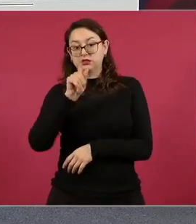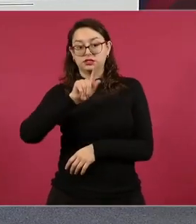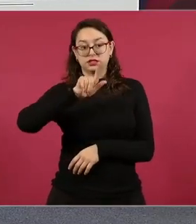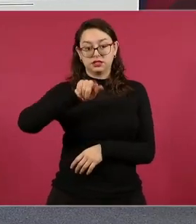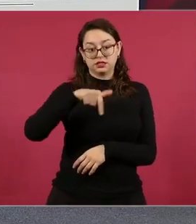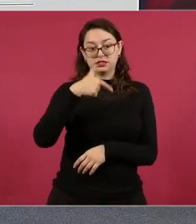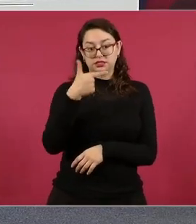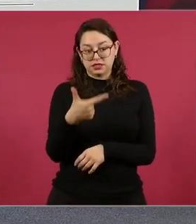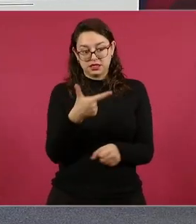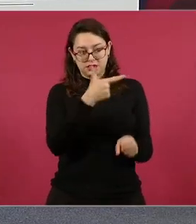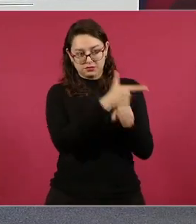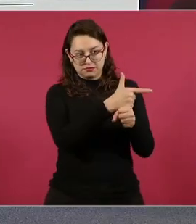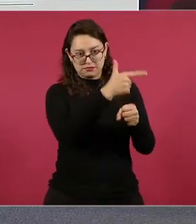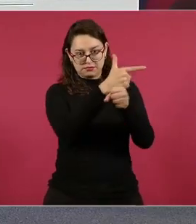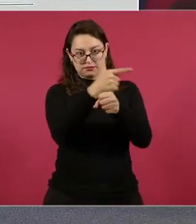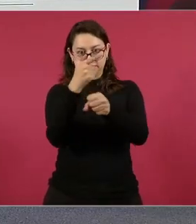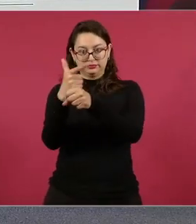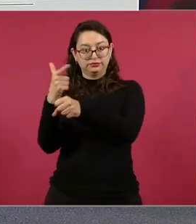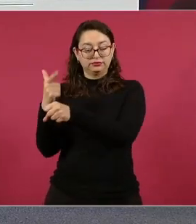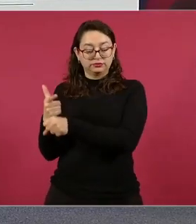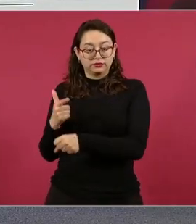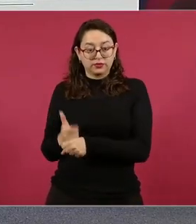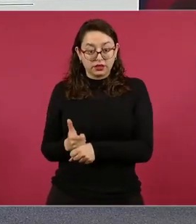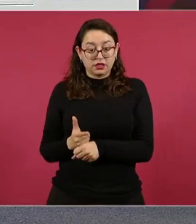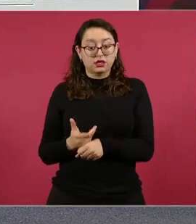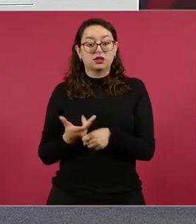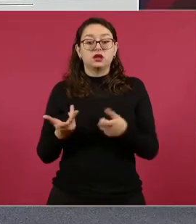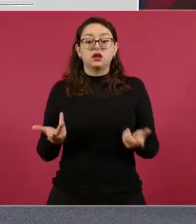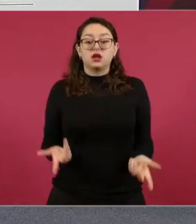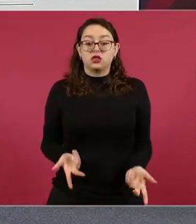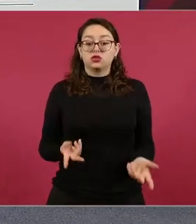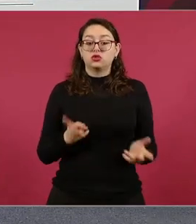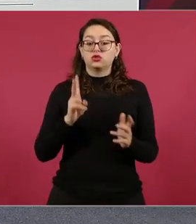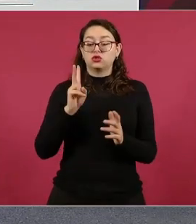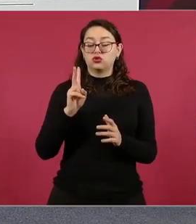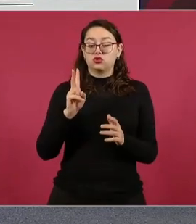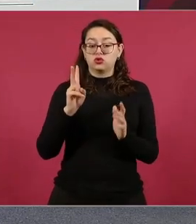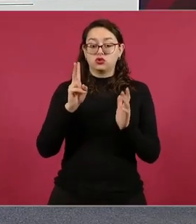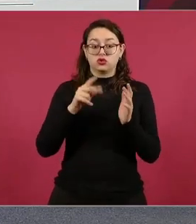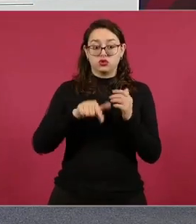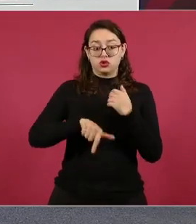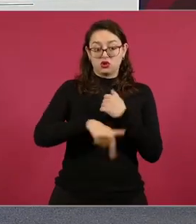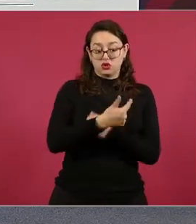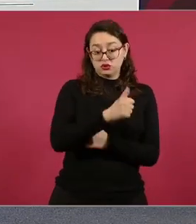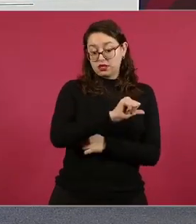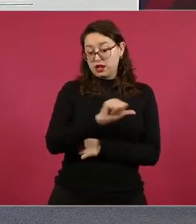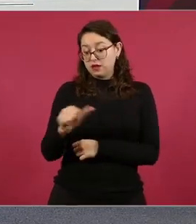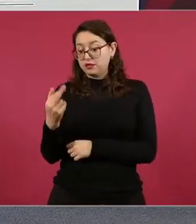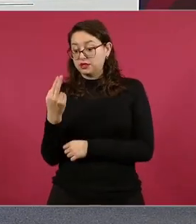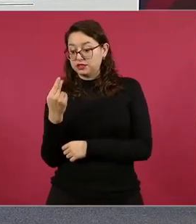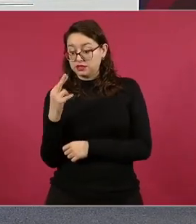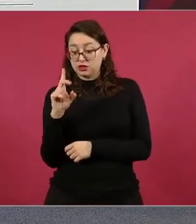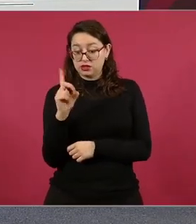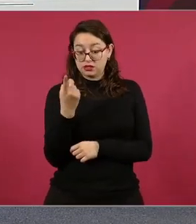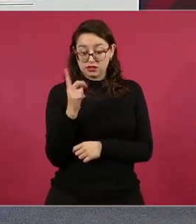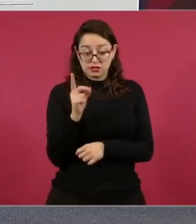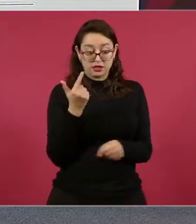2.357 laboratorios. La cantidad aquí en lo que va del 12 al 25 de diciembre fueron